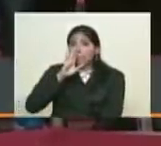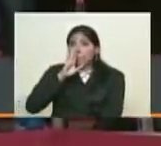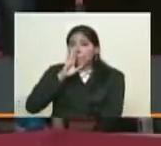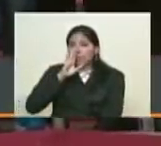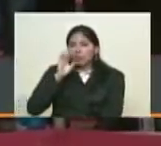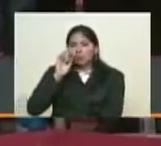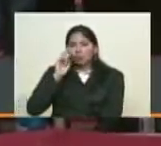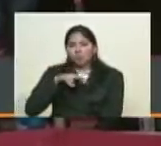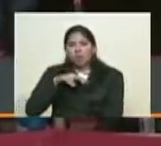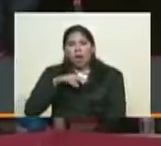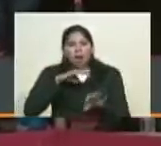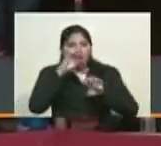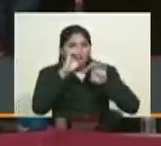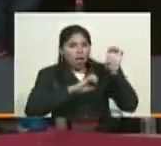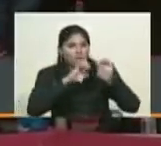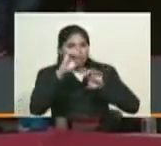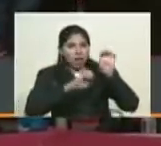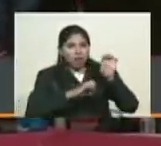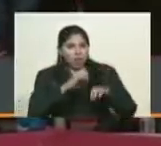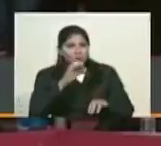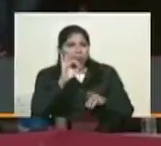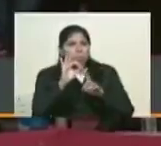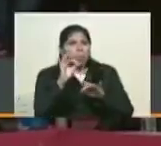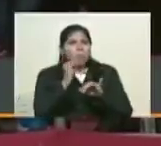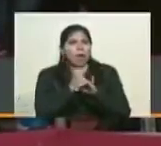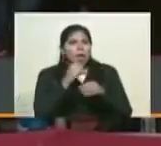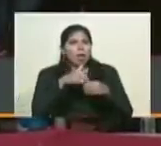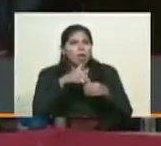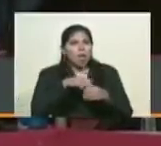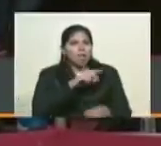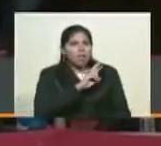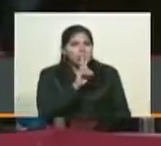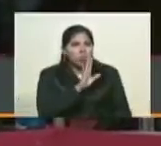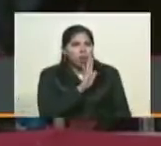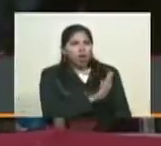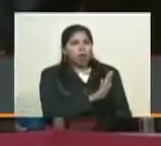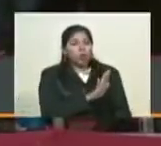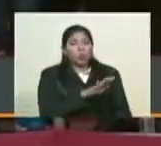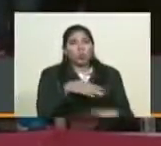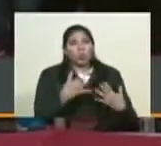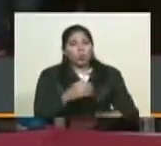calificando al Petro como una genialidad, como una creación histórica.